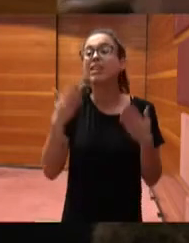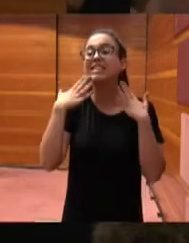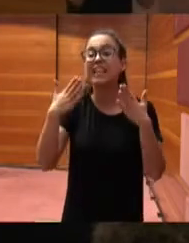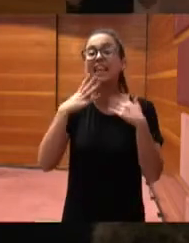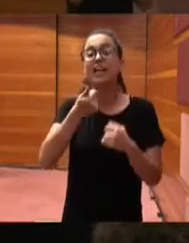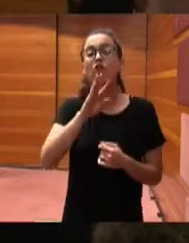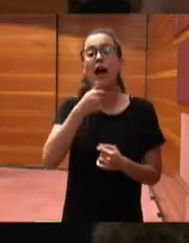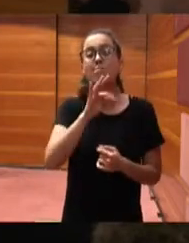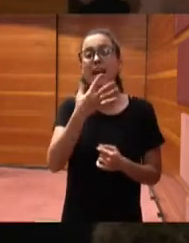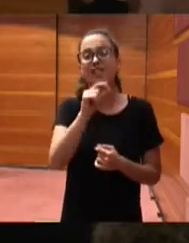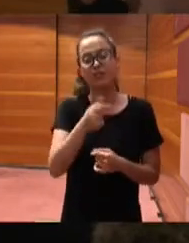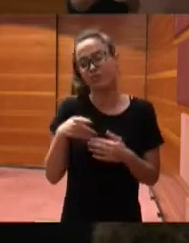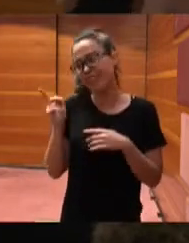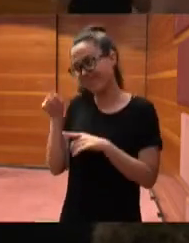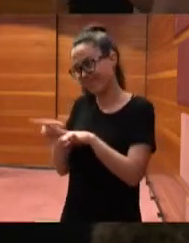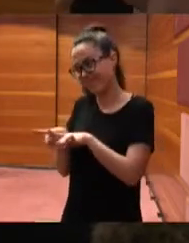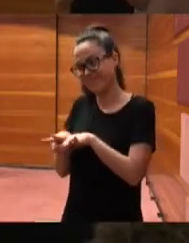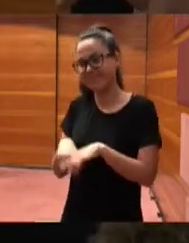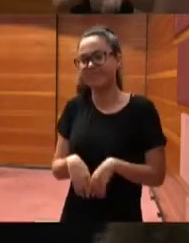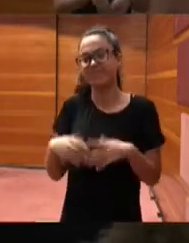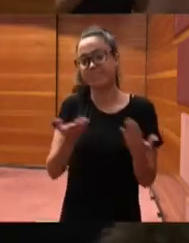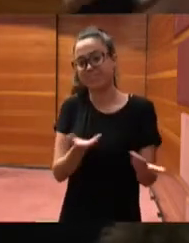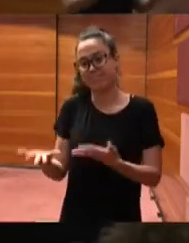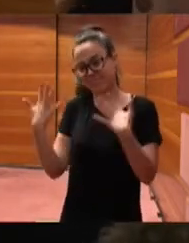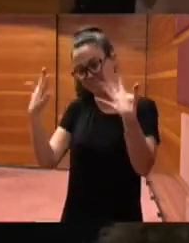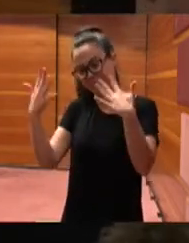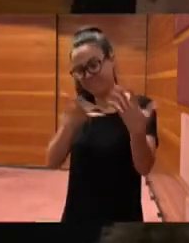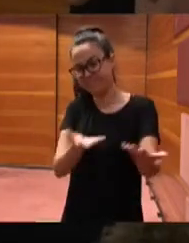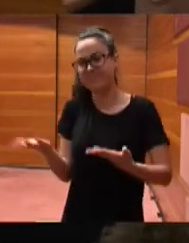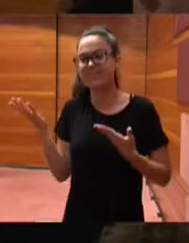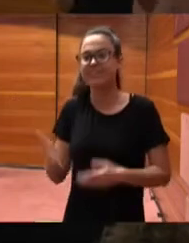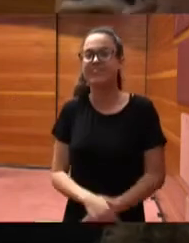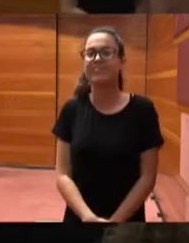ricasco, Alberto. Voy a pedir un aplauso para tu intervención.